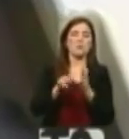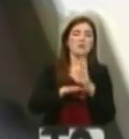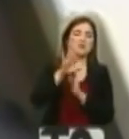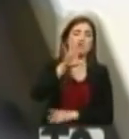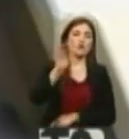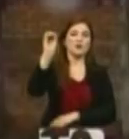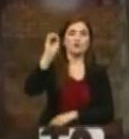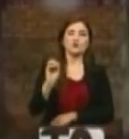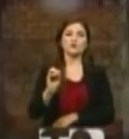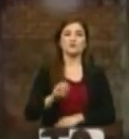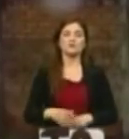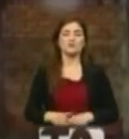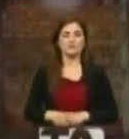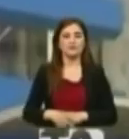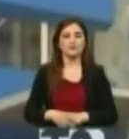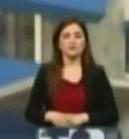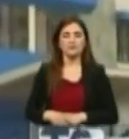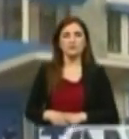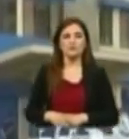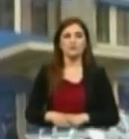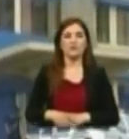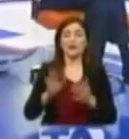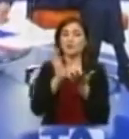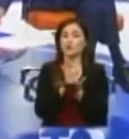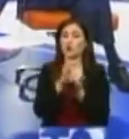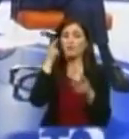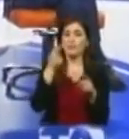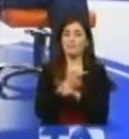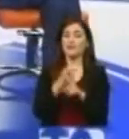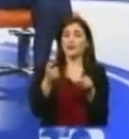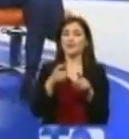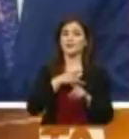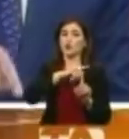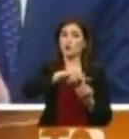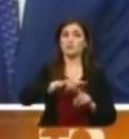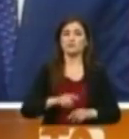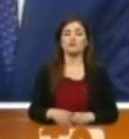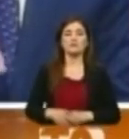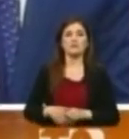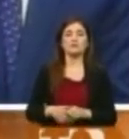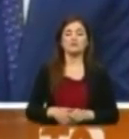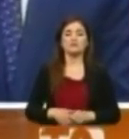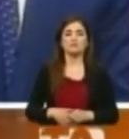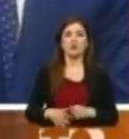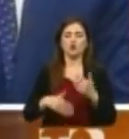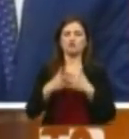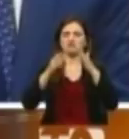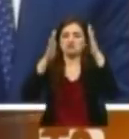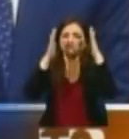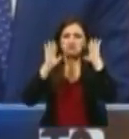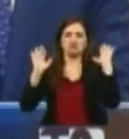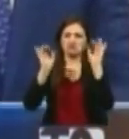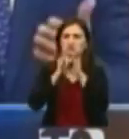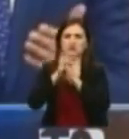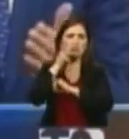del 50%. Aún así, la versión difiere del optimismo de Guzmán. Han sido atendidos como ha